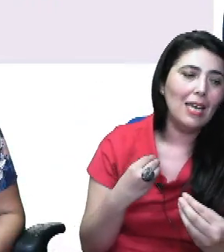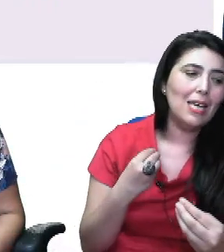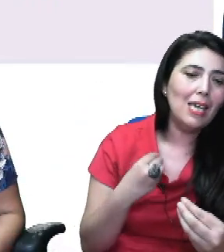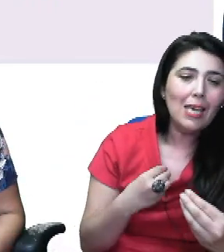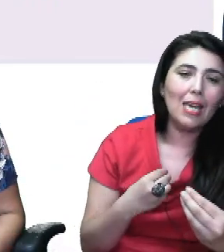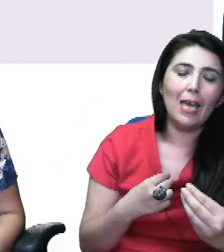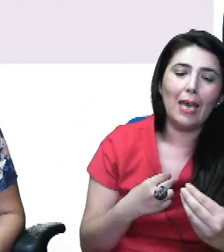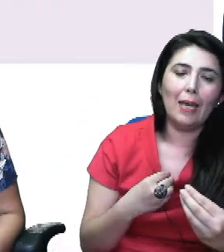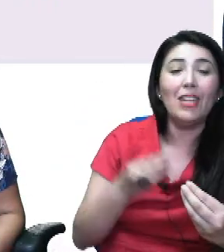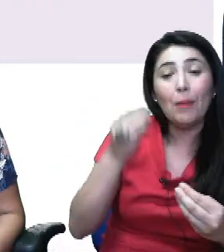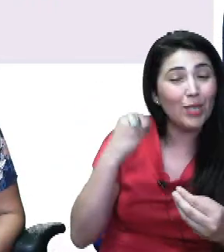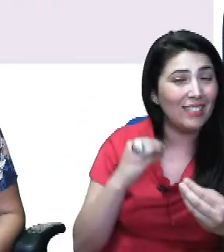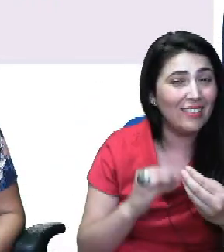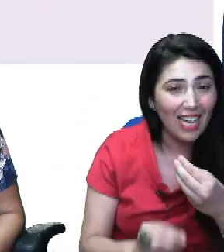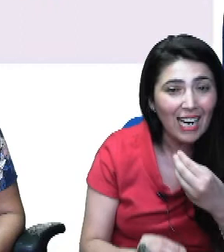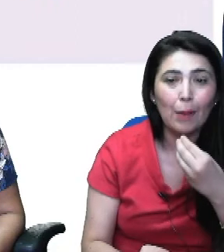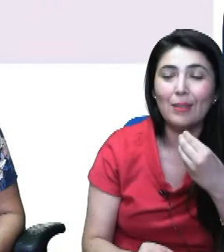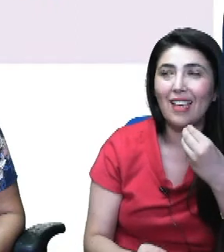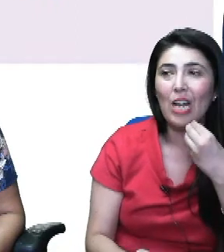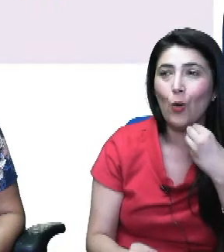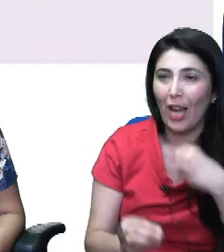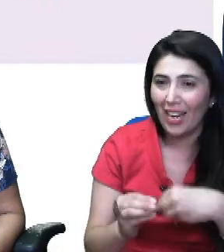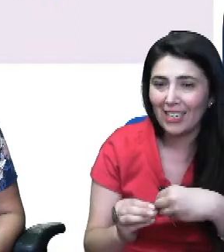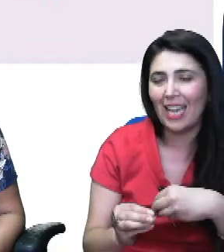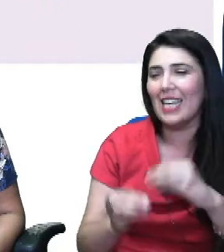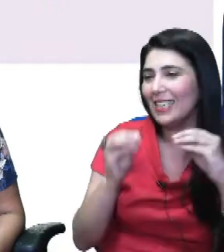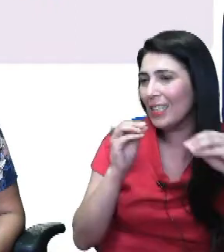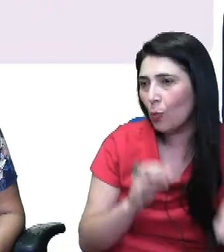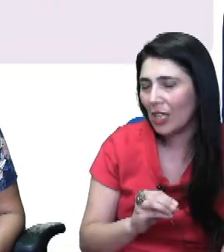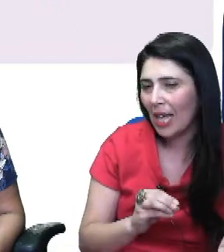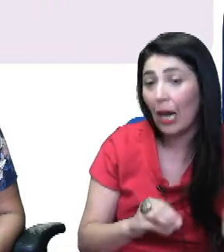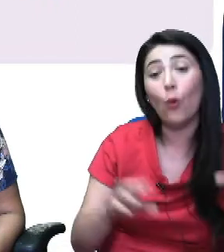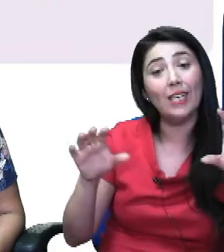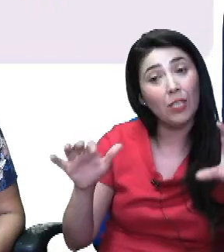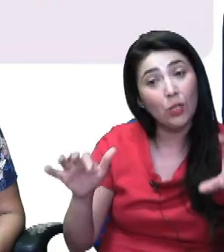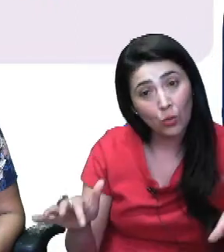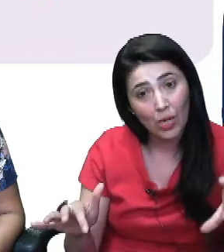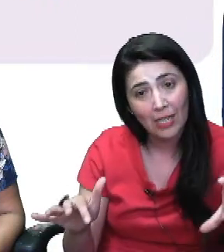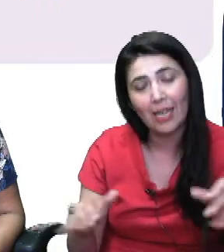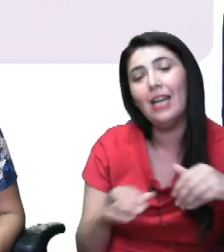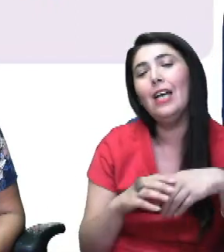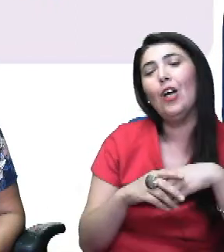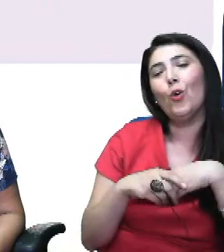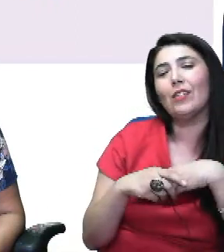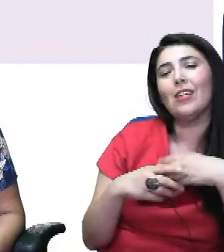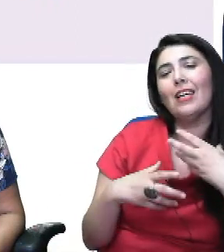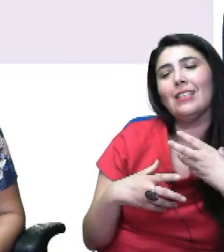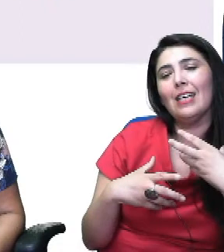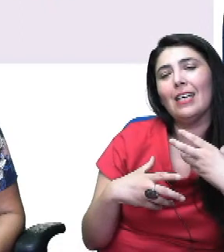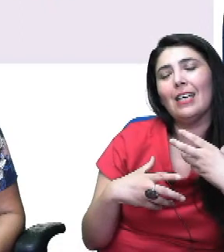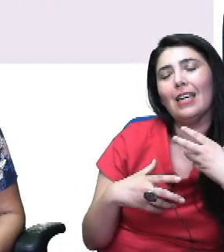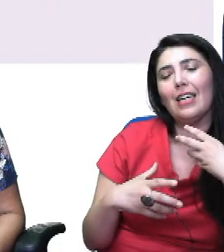afectada y en vez de potenciar las capacidades locales que hay en esa comunidad o en esa institucionalidad, lo que